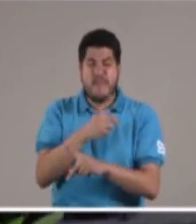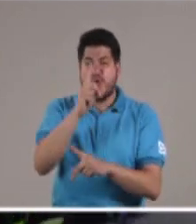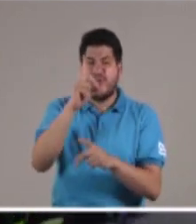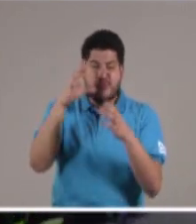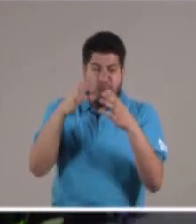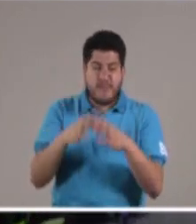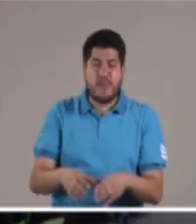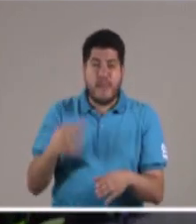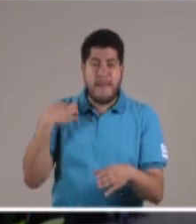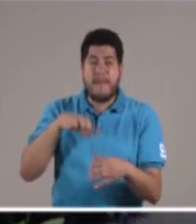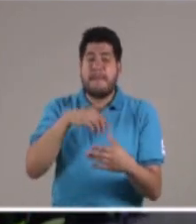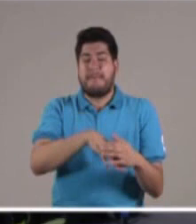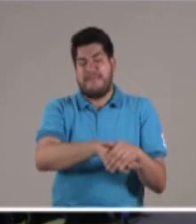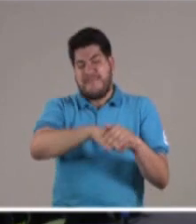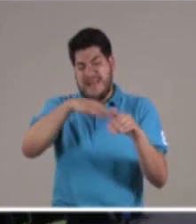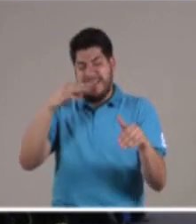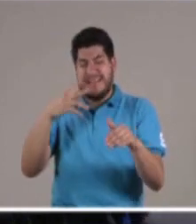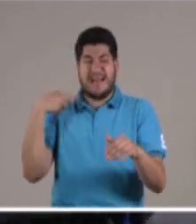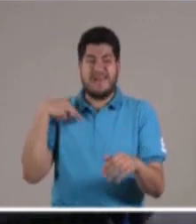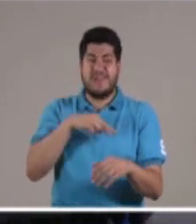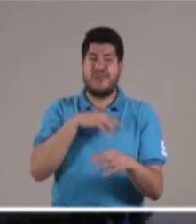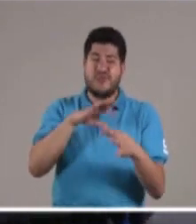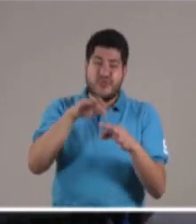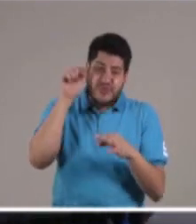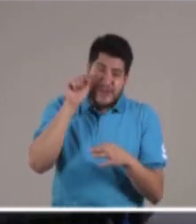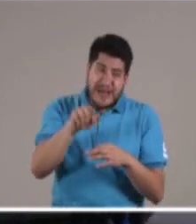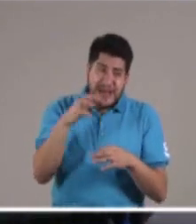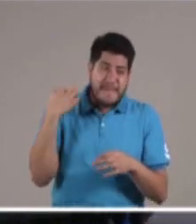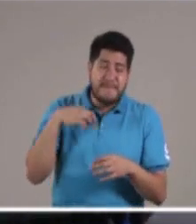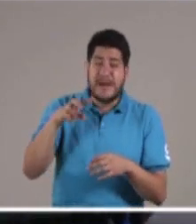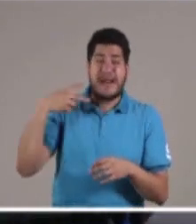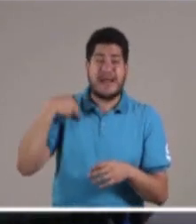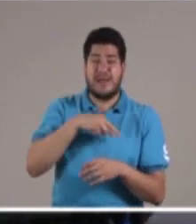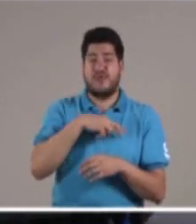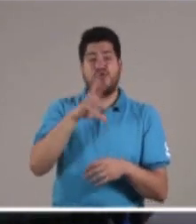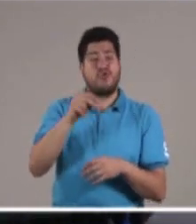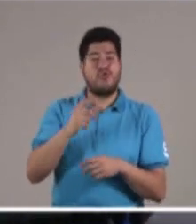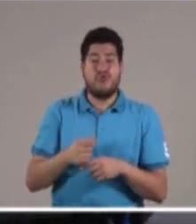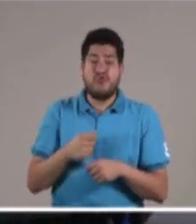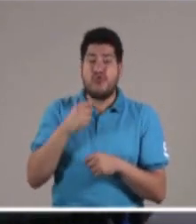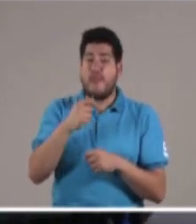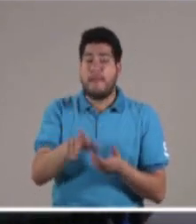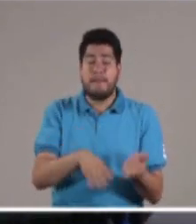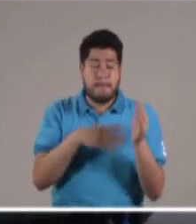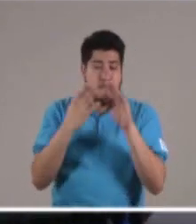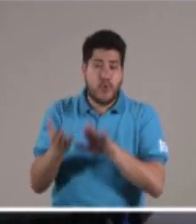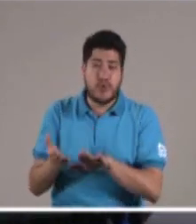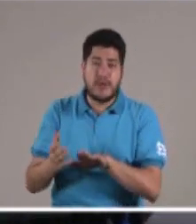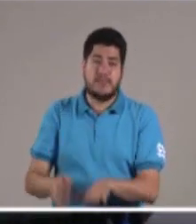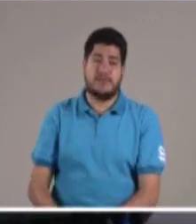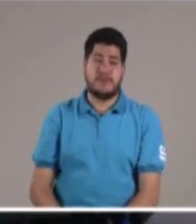sacarnos a nosotros de ahí para que nosotros no tenemos que pagar la muerte segunda